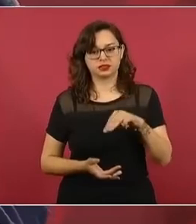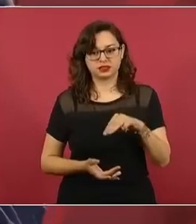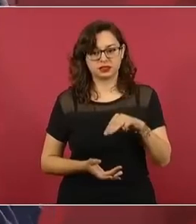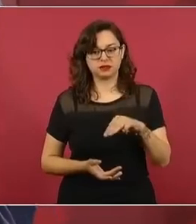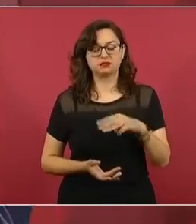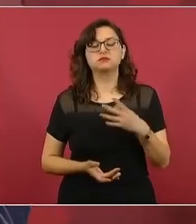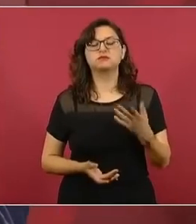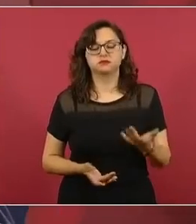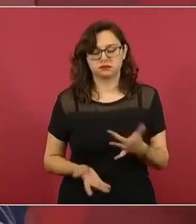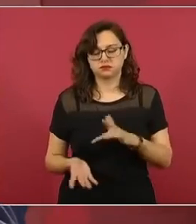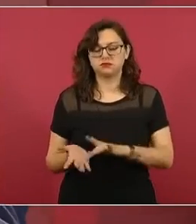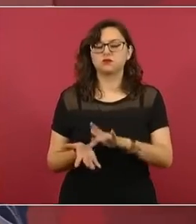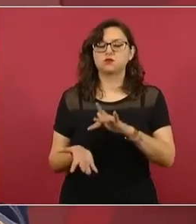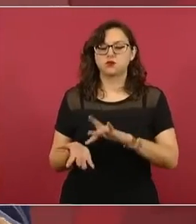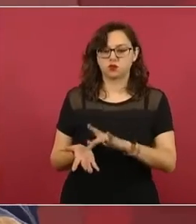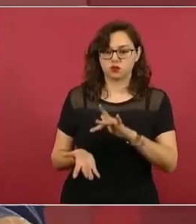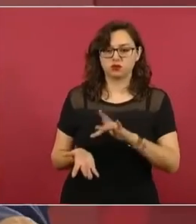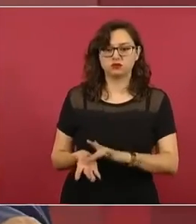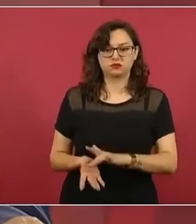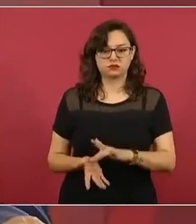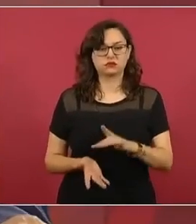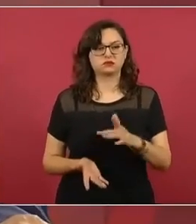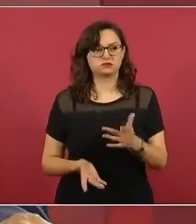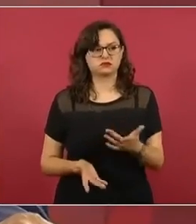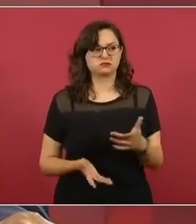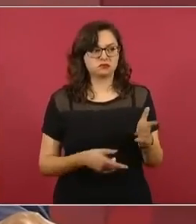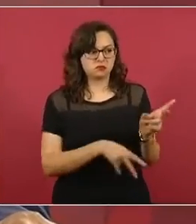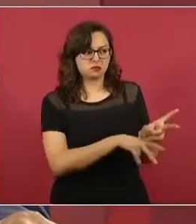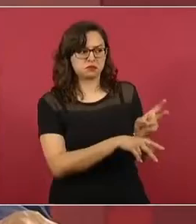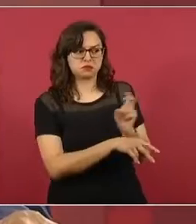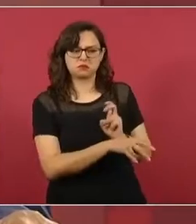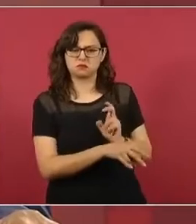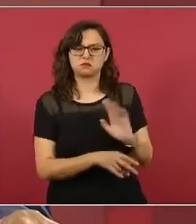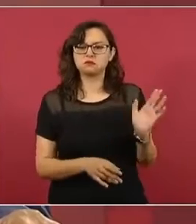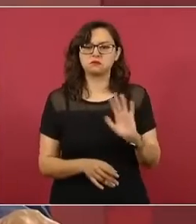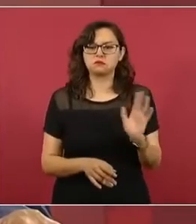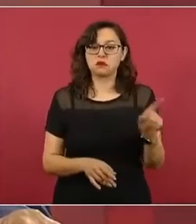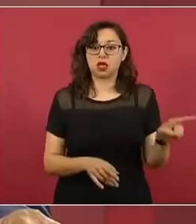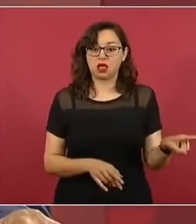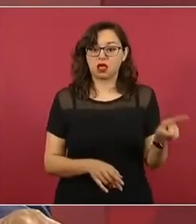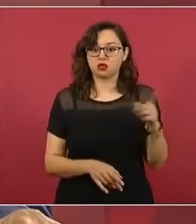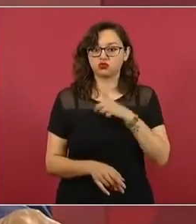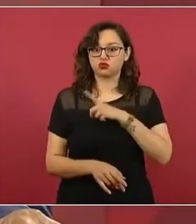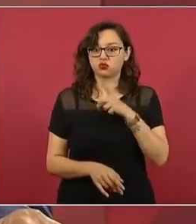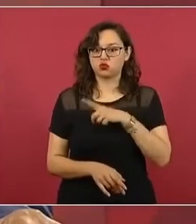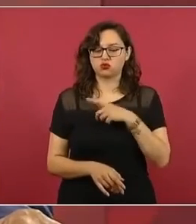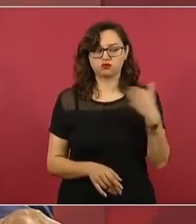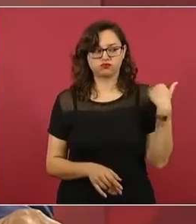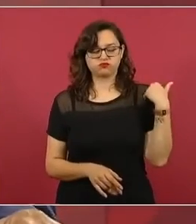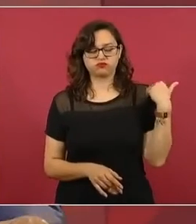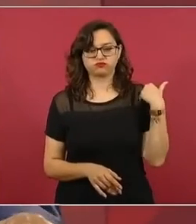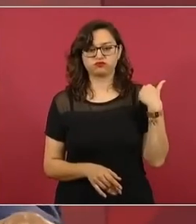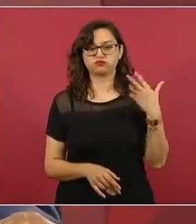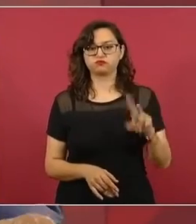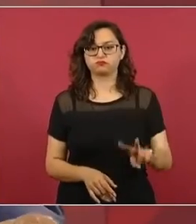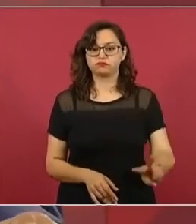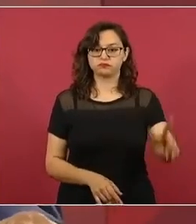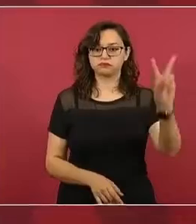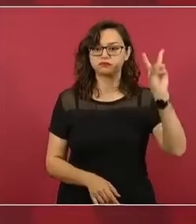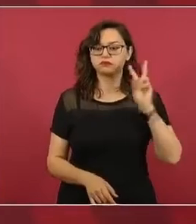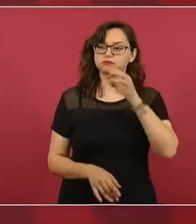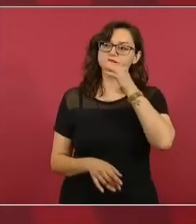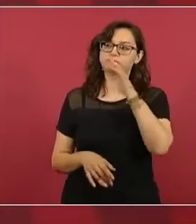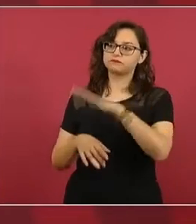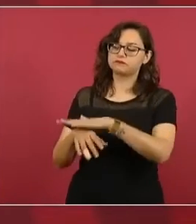personalmente se adhirió al plan. Me envió una nota el viernes